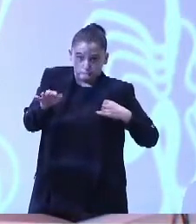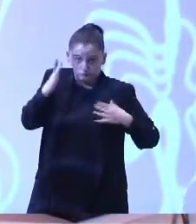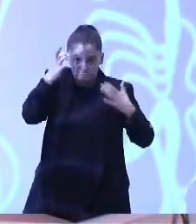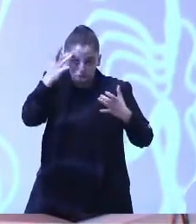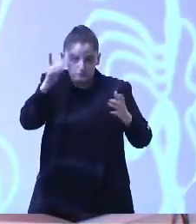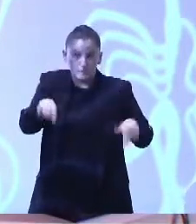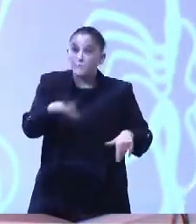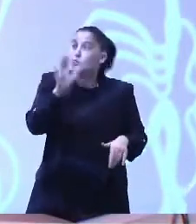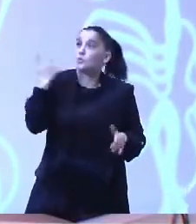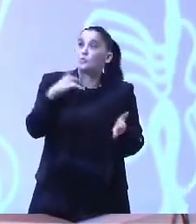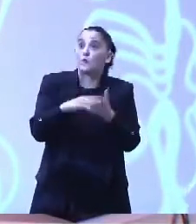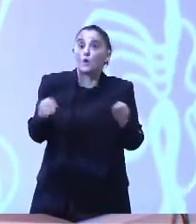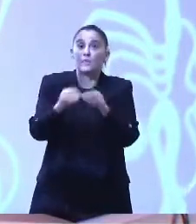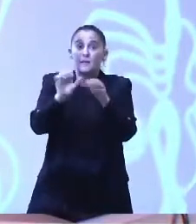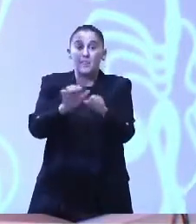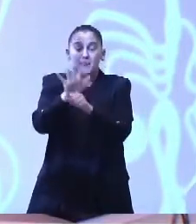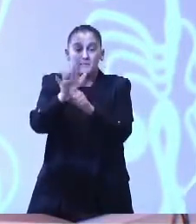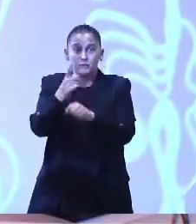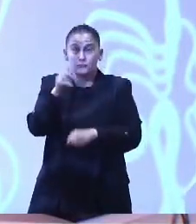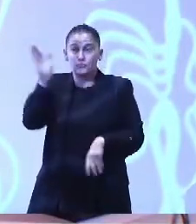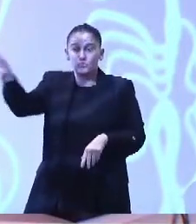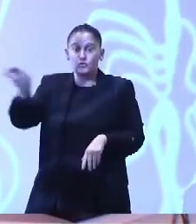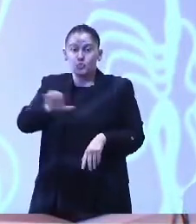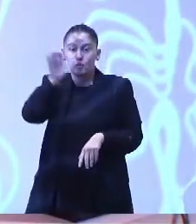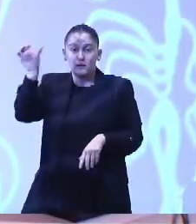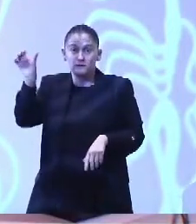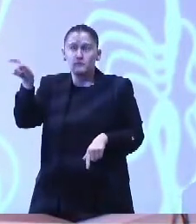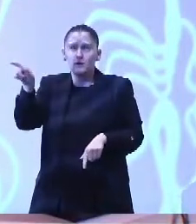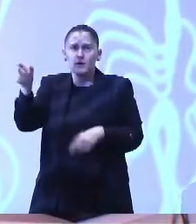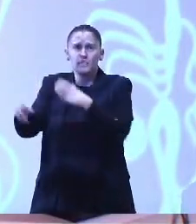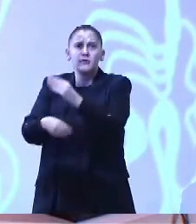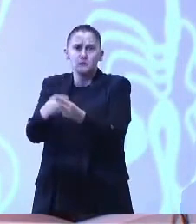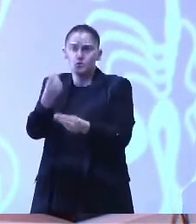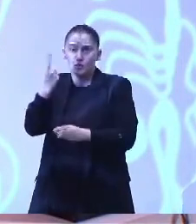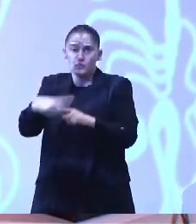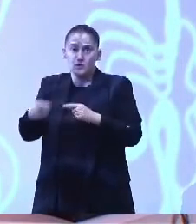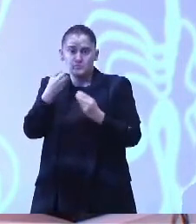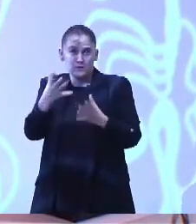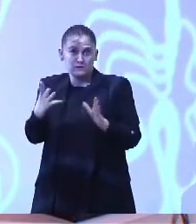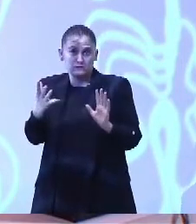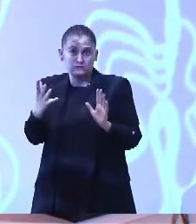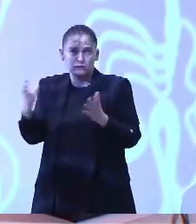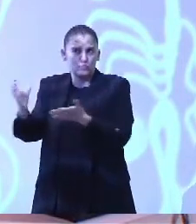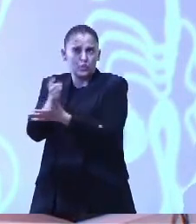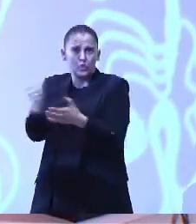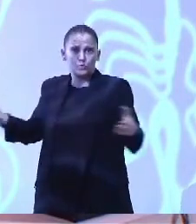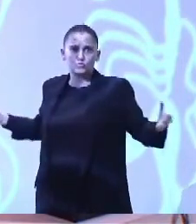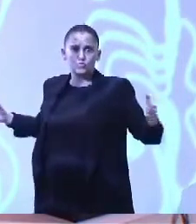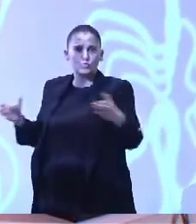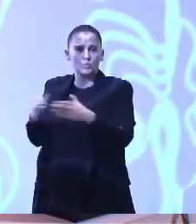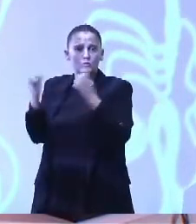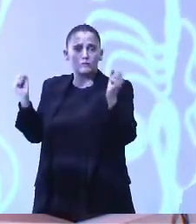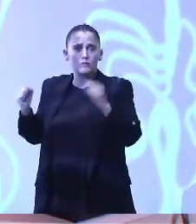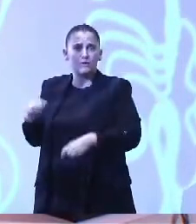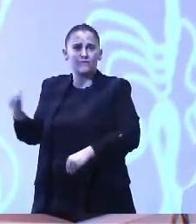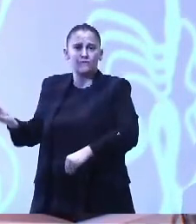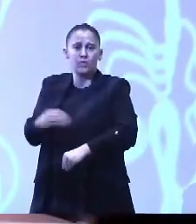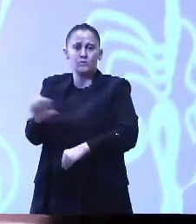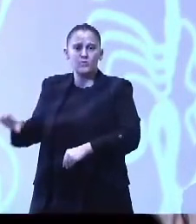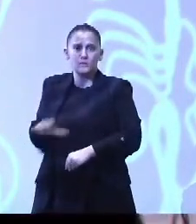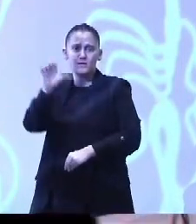la pandemia, fuimos a Europa e hicimos una cosa bien entre todos. Aprobamos unos fondos